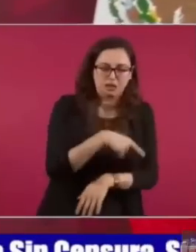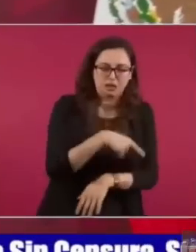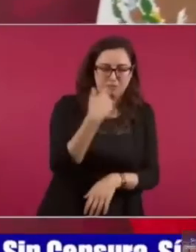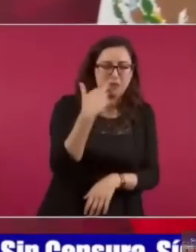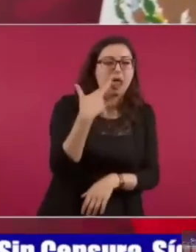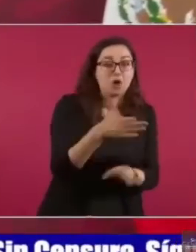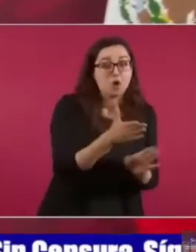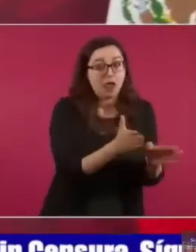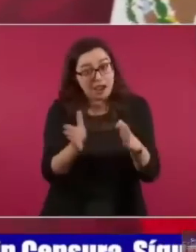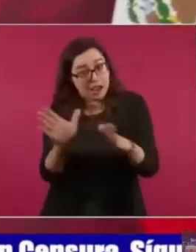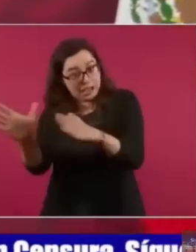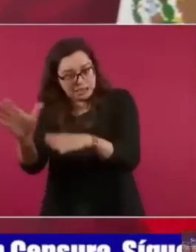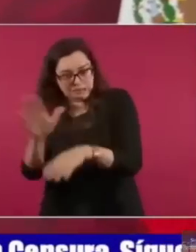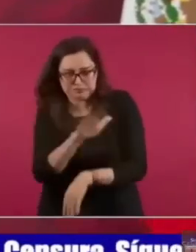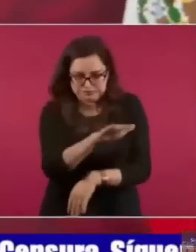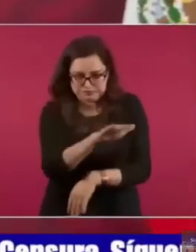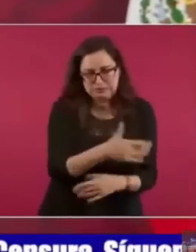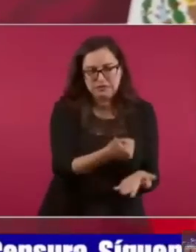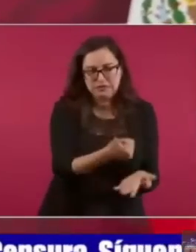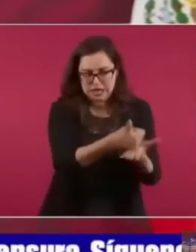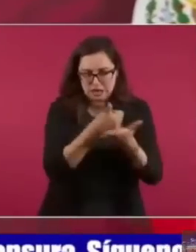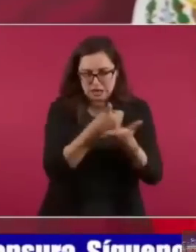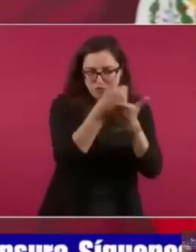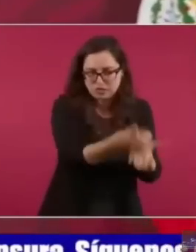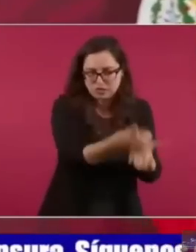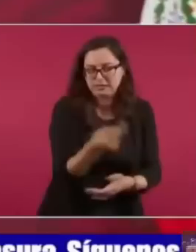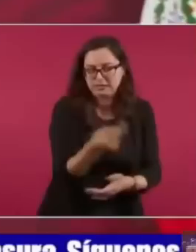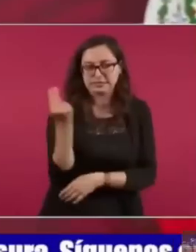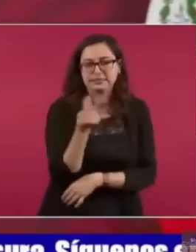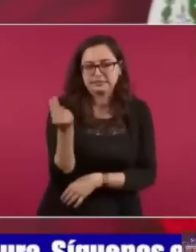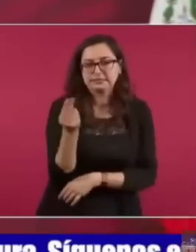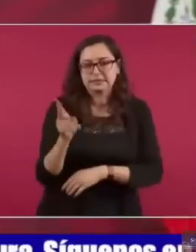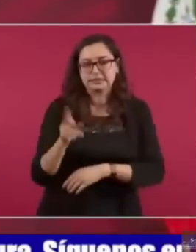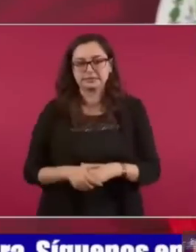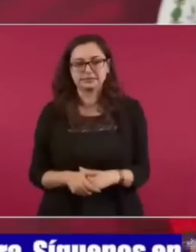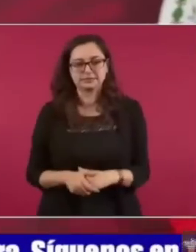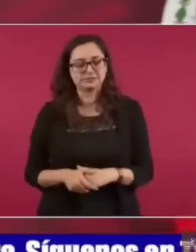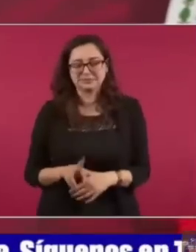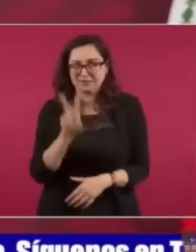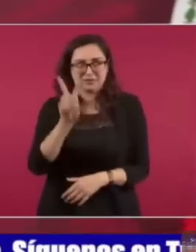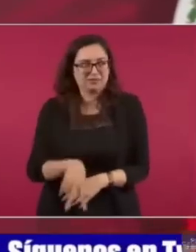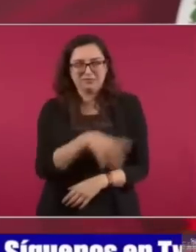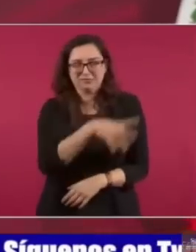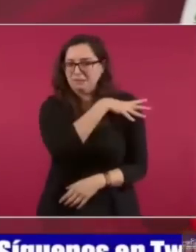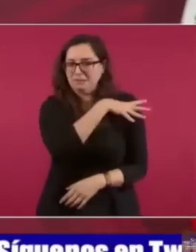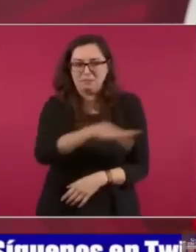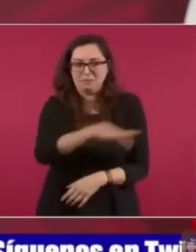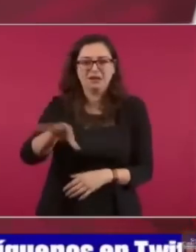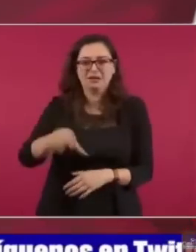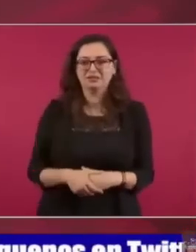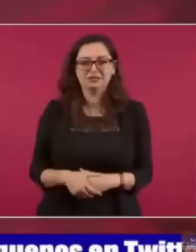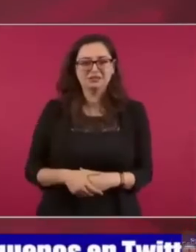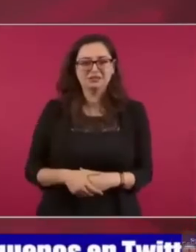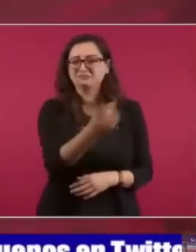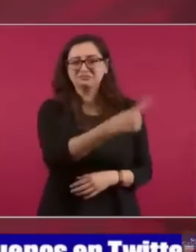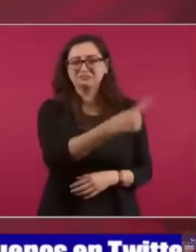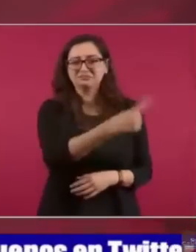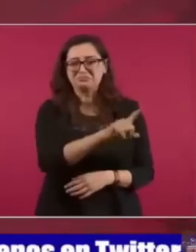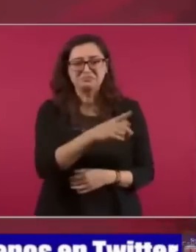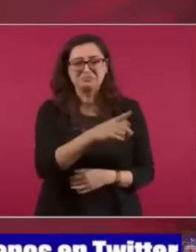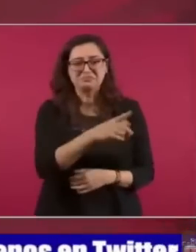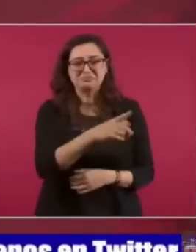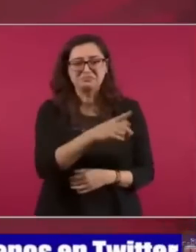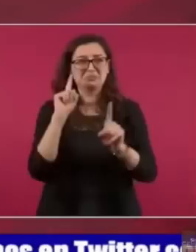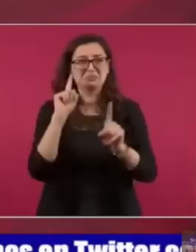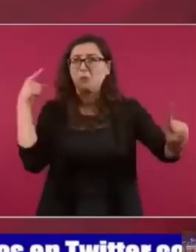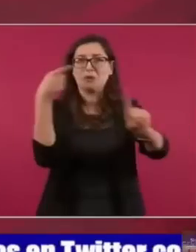ellos, el derrumbe de credibilidad, el derrumbe de respeto de la gente, el derrumbe de miradas alrededor